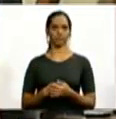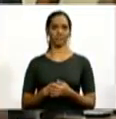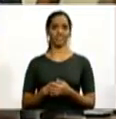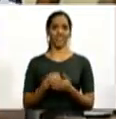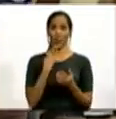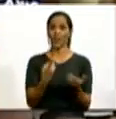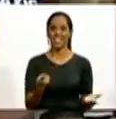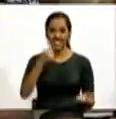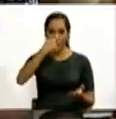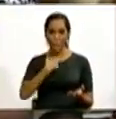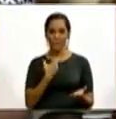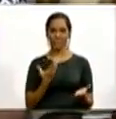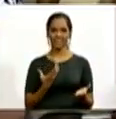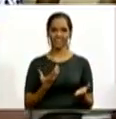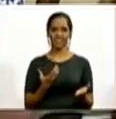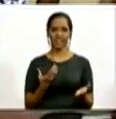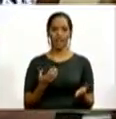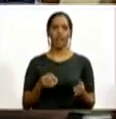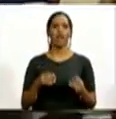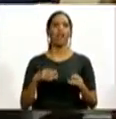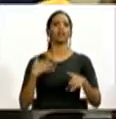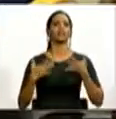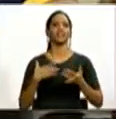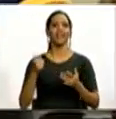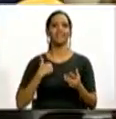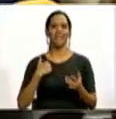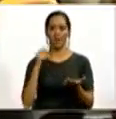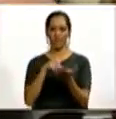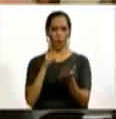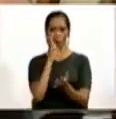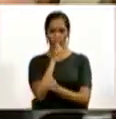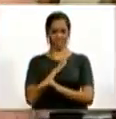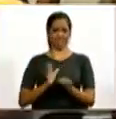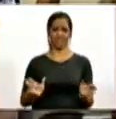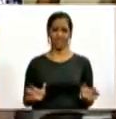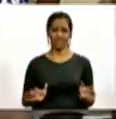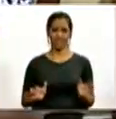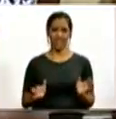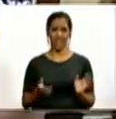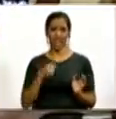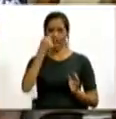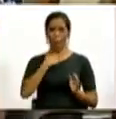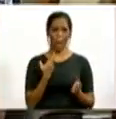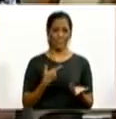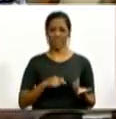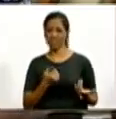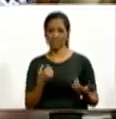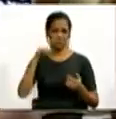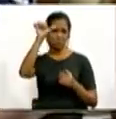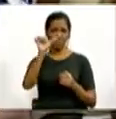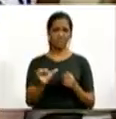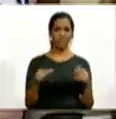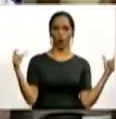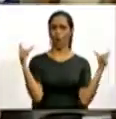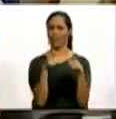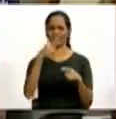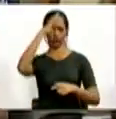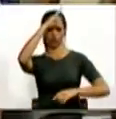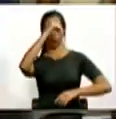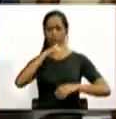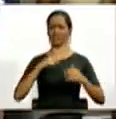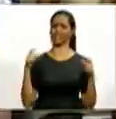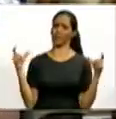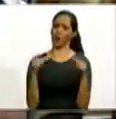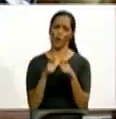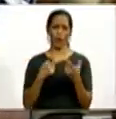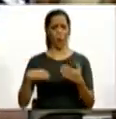Lo dice el tipo. El acto de chacao cuando llegó, terrible. Agarran al hombre, le inflaman la expectativa. Se reunió con Donald Trump, se reunió con